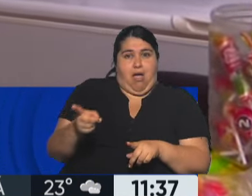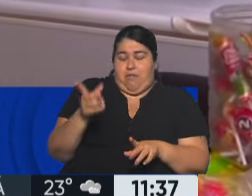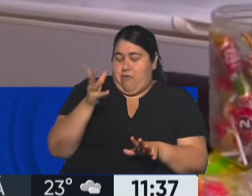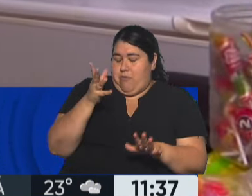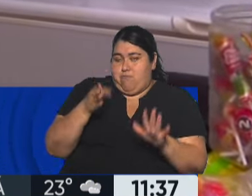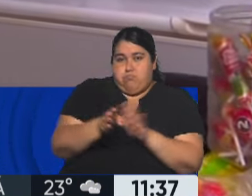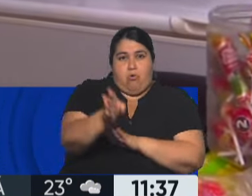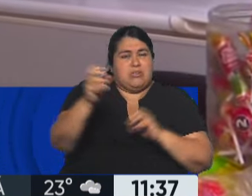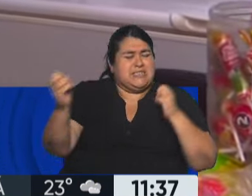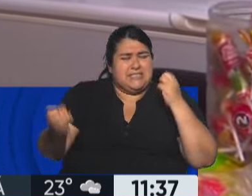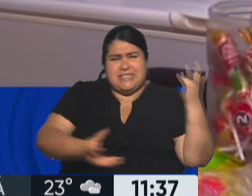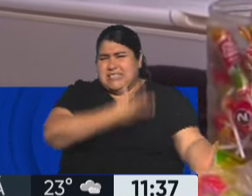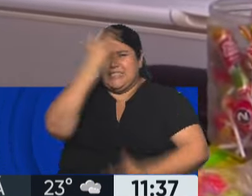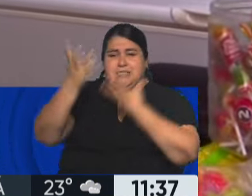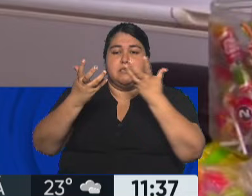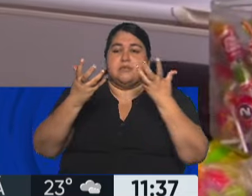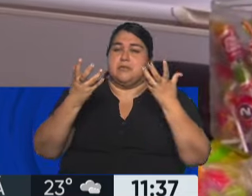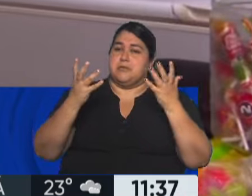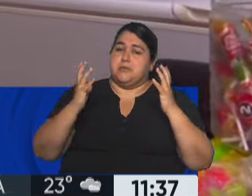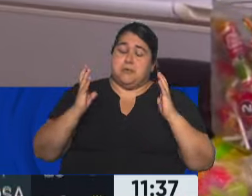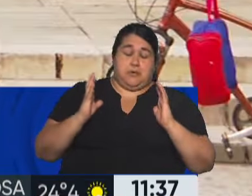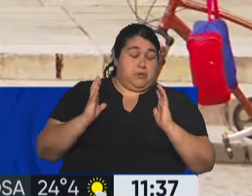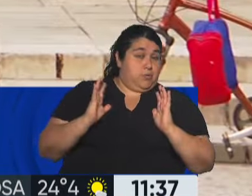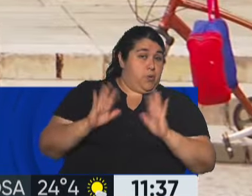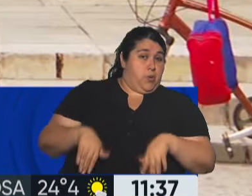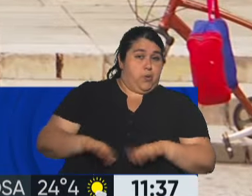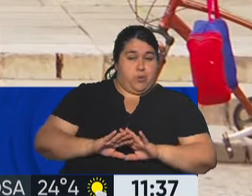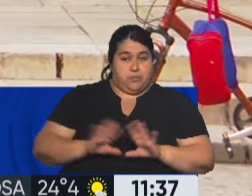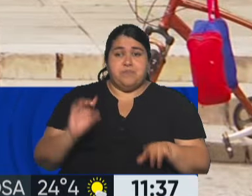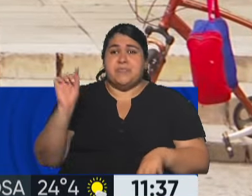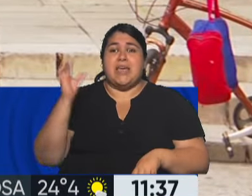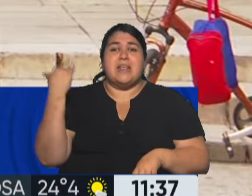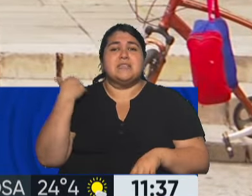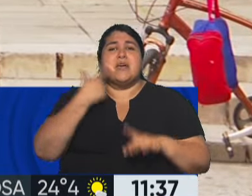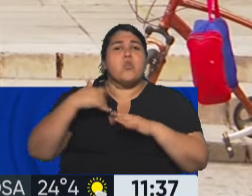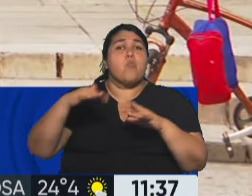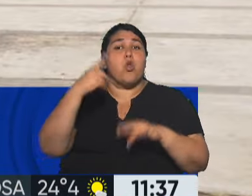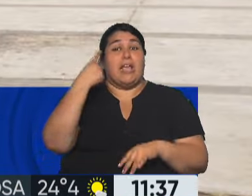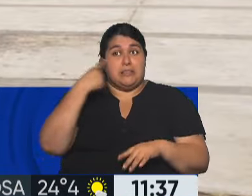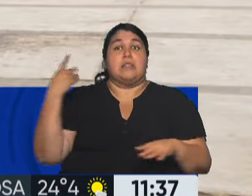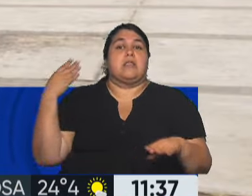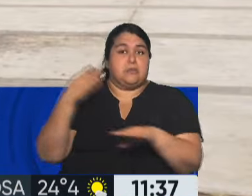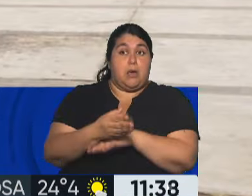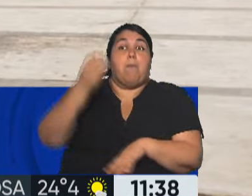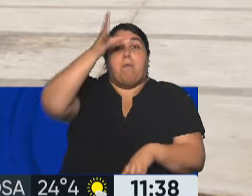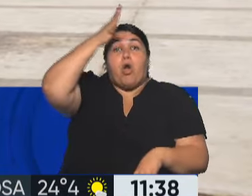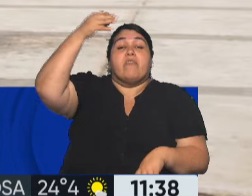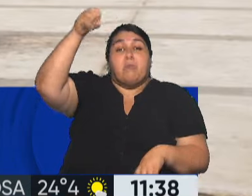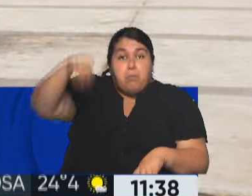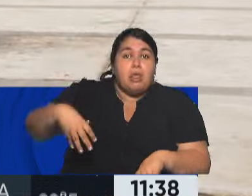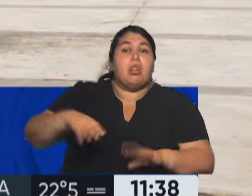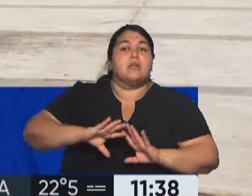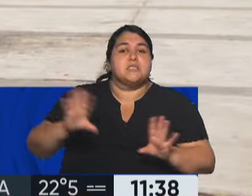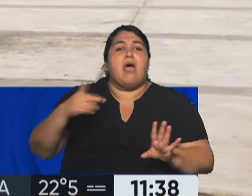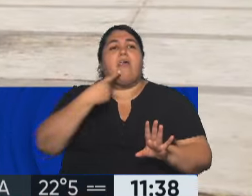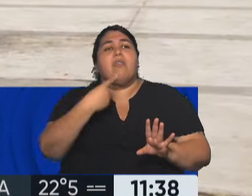porque prender los fuegos no tiene Perdón acabo de escuchar que el intendente apareció y dijo que ya tienen